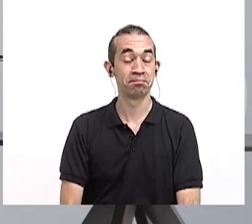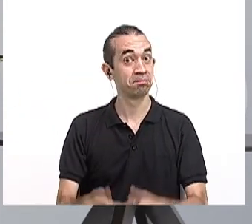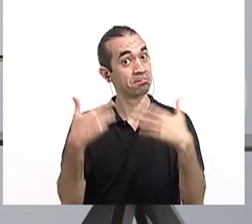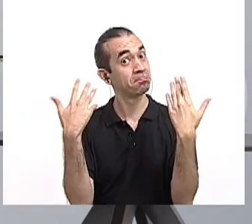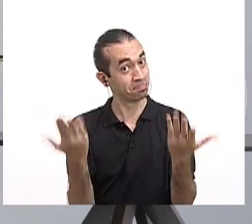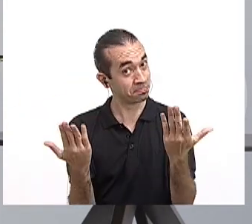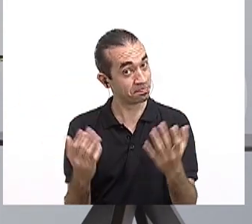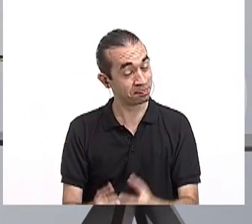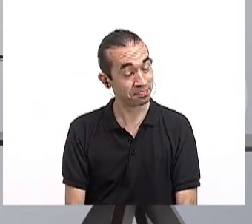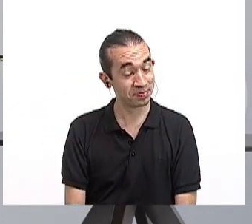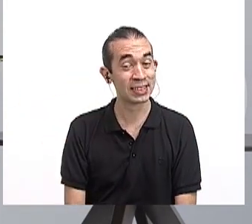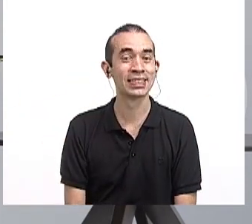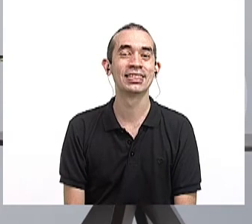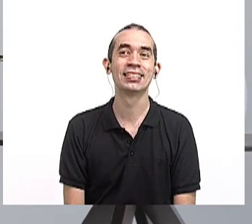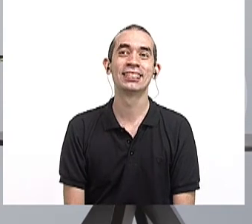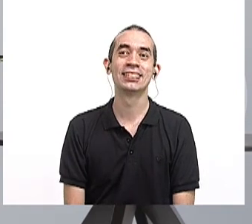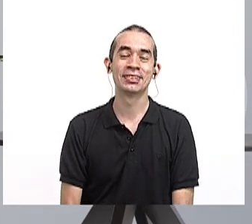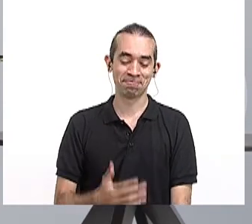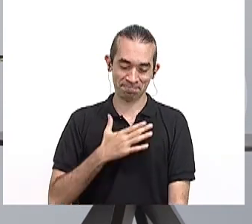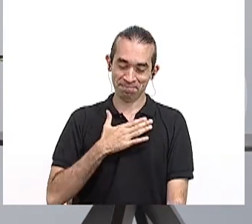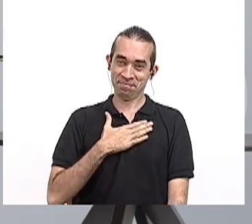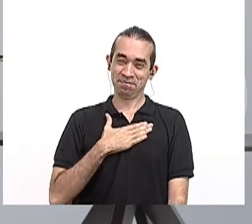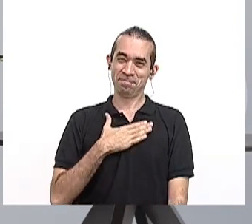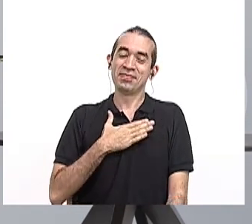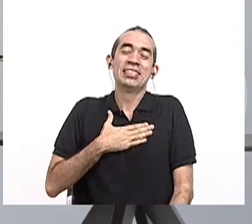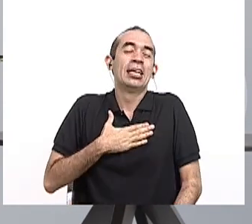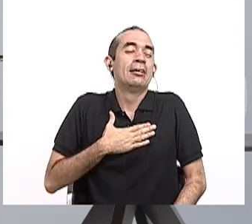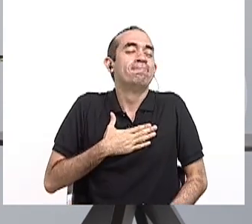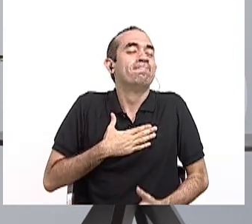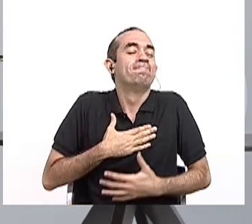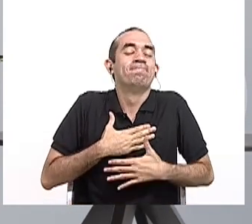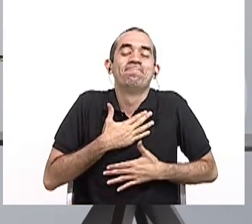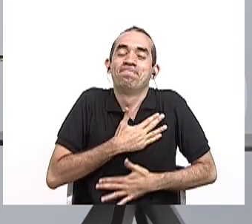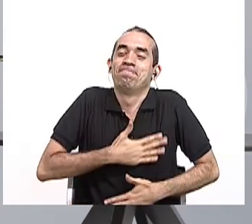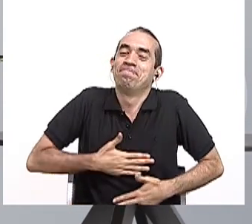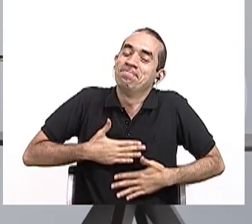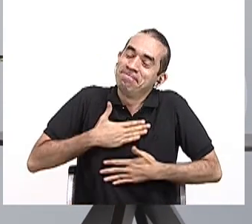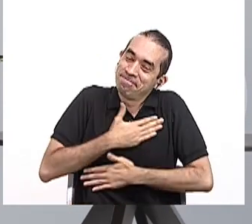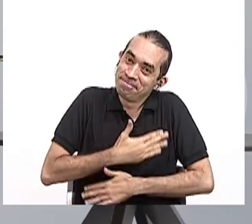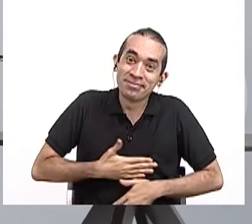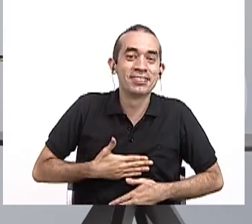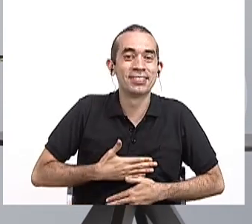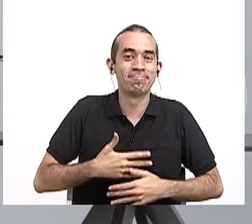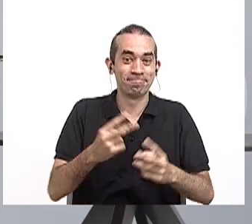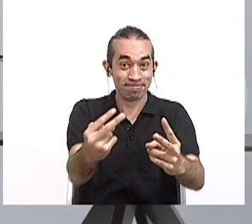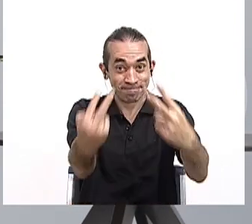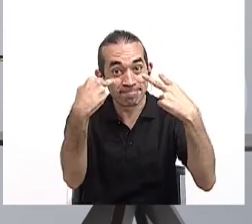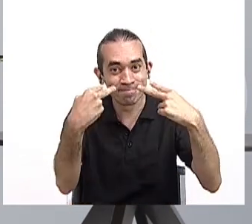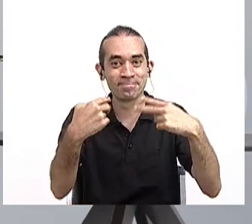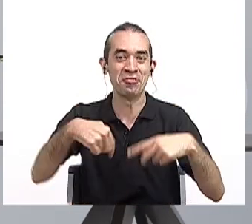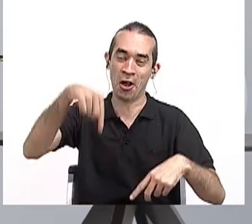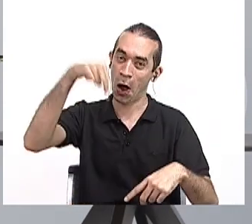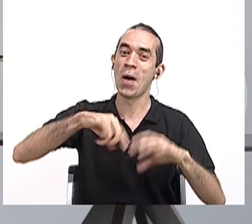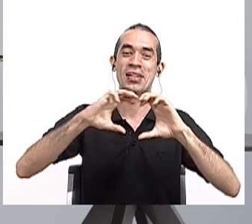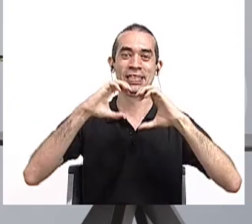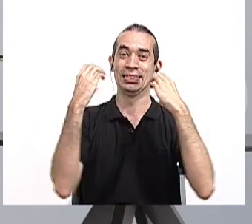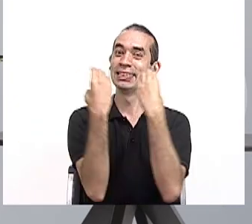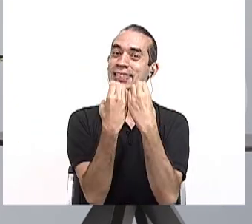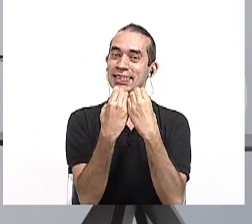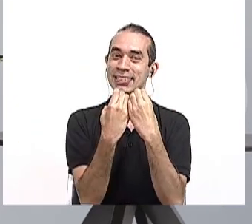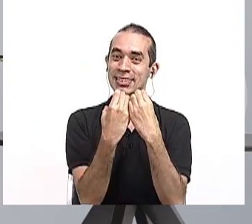Bueno, para mí ha sido todo un placer que nos hayan acompañado en esta